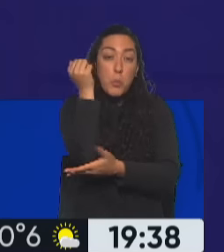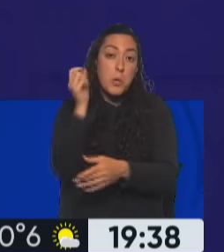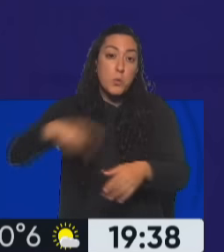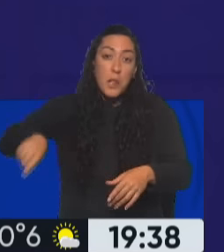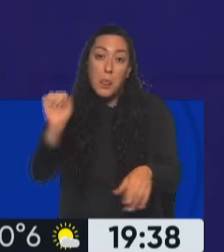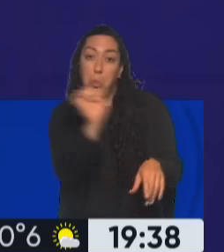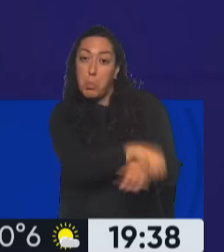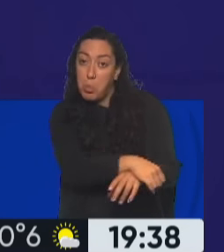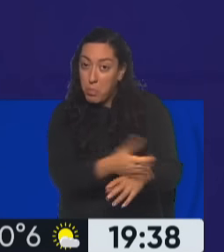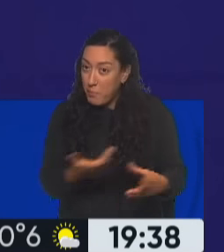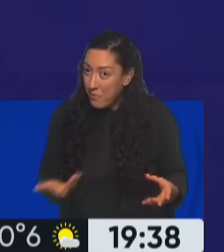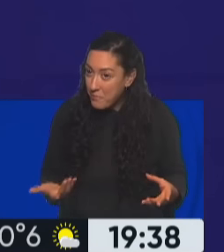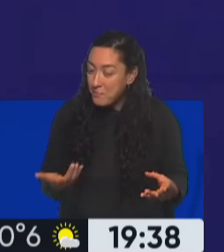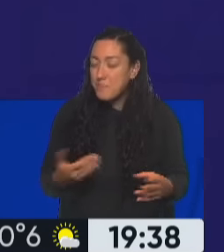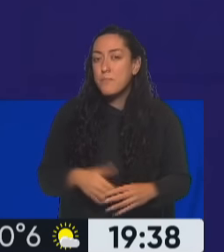ejemplo,